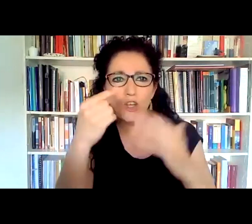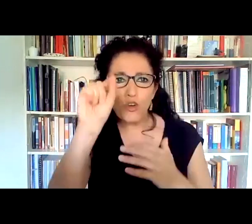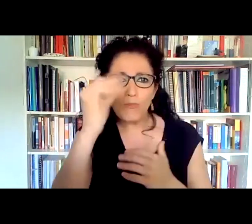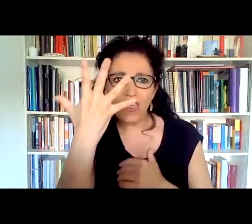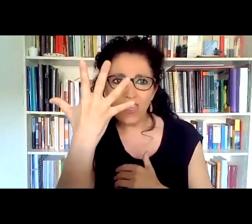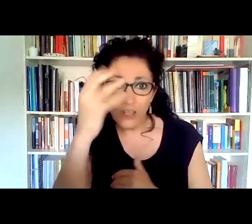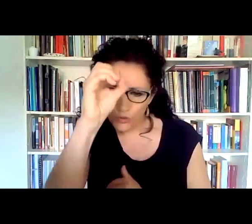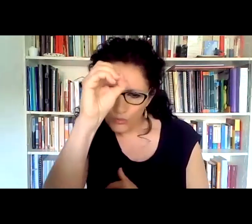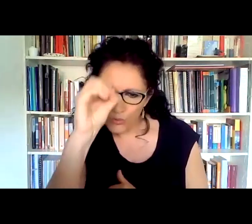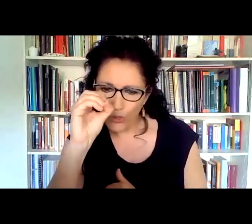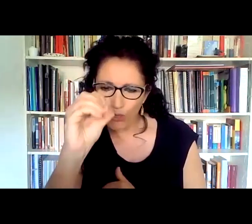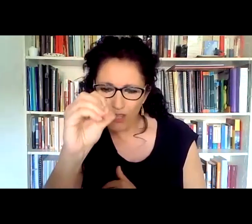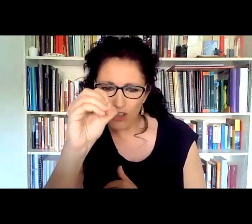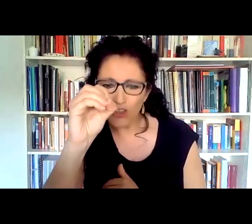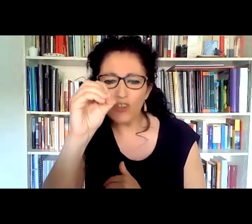para personas sordociegas, el